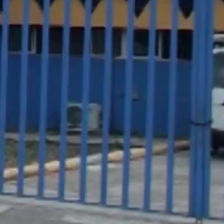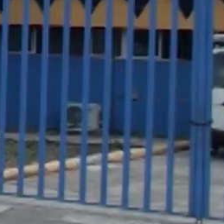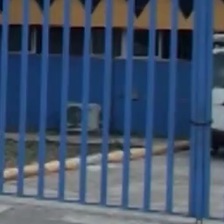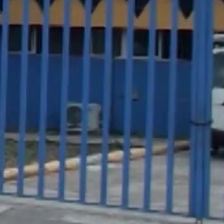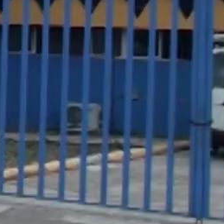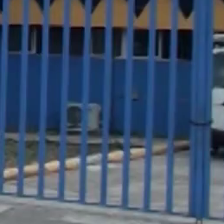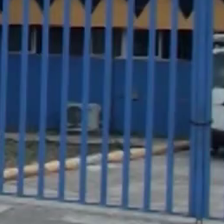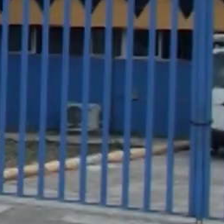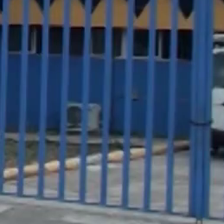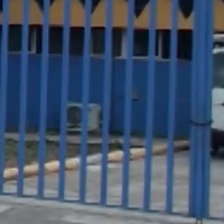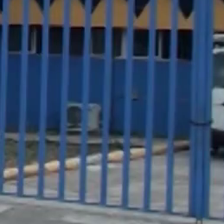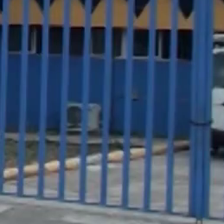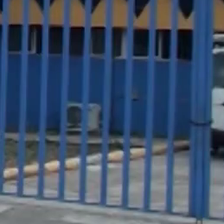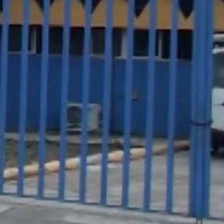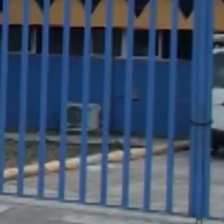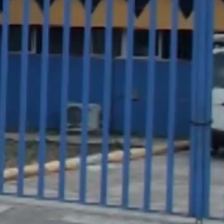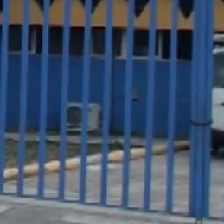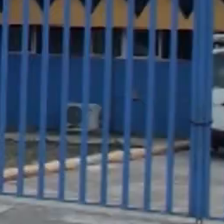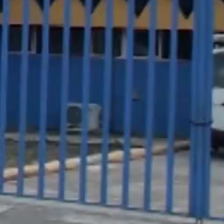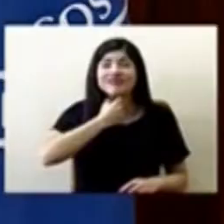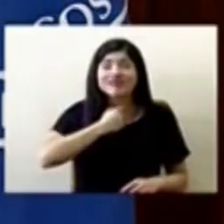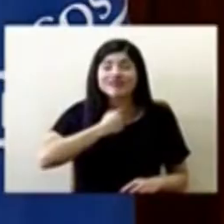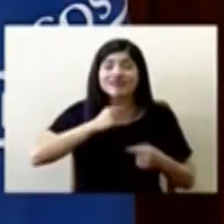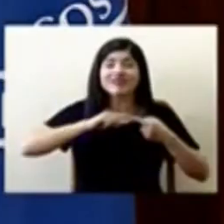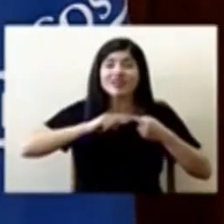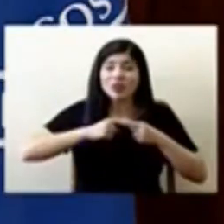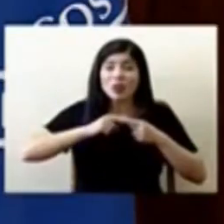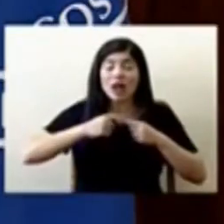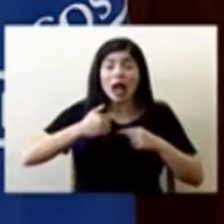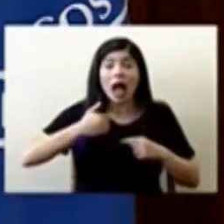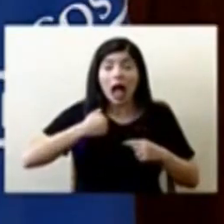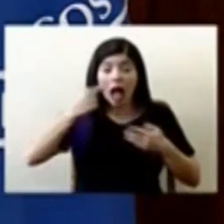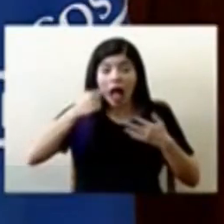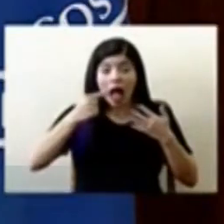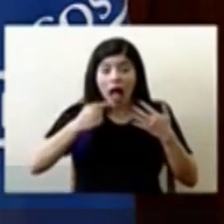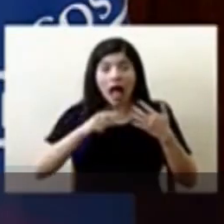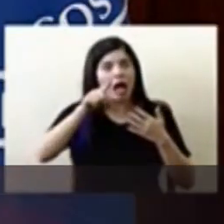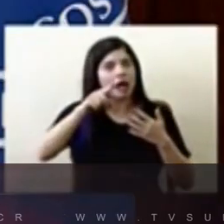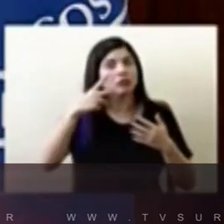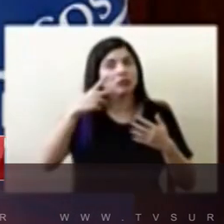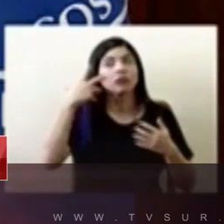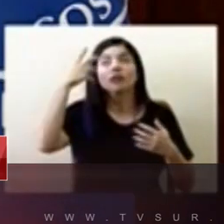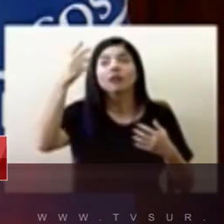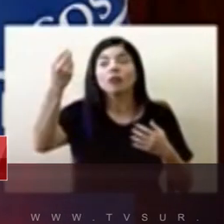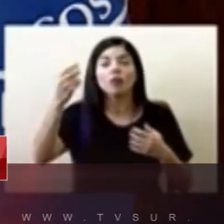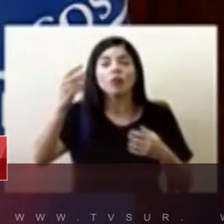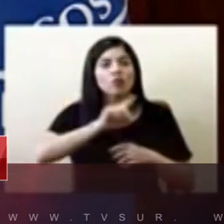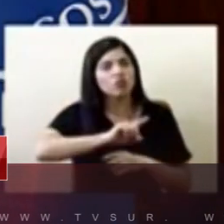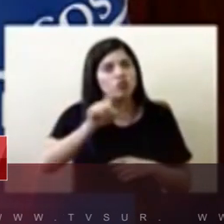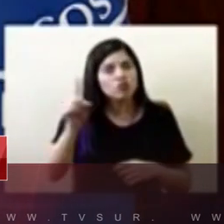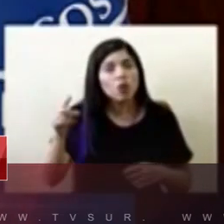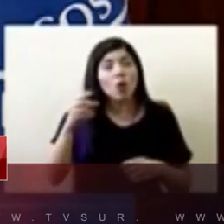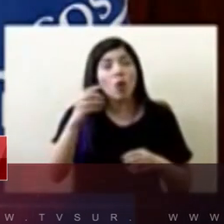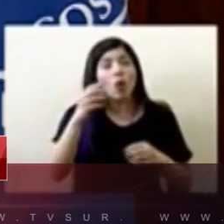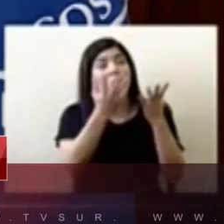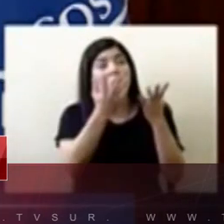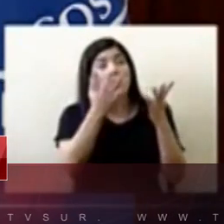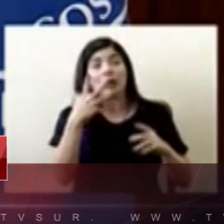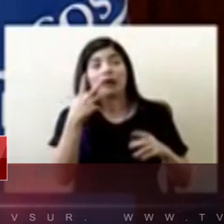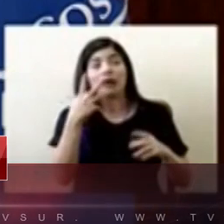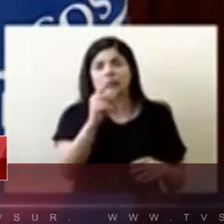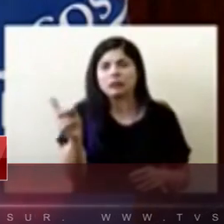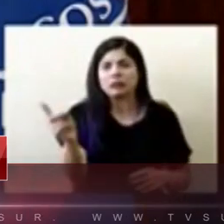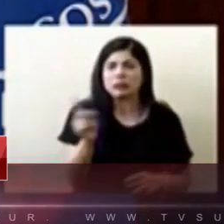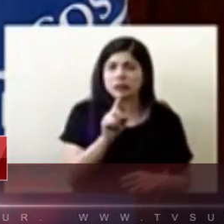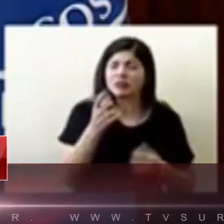estornudos, de fiebre, de dolor de garganta. No vayan a lugares públicos, no vayan a lugares conglomerados. Sigue siendo